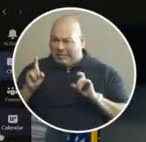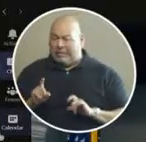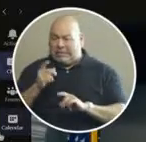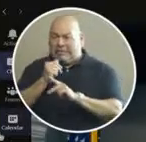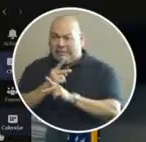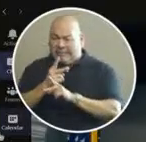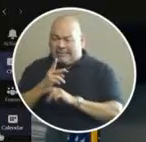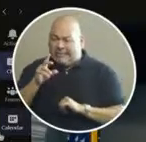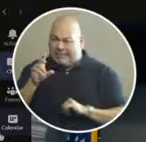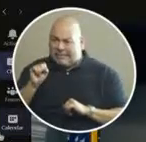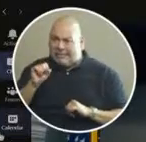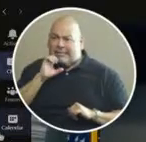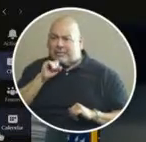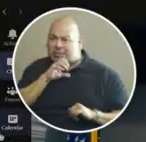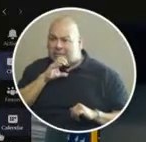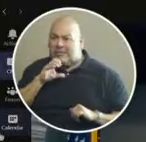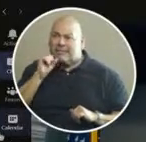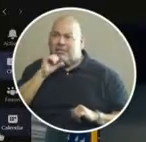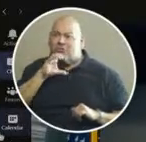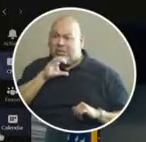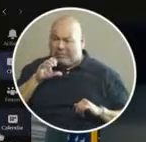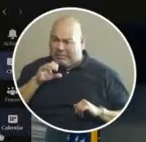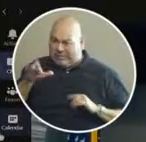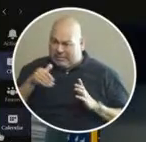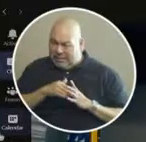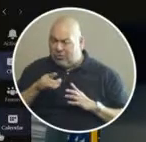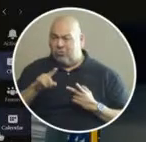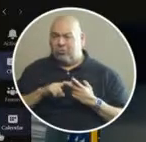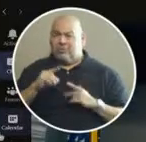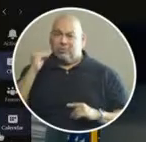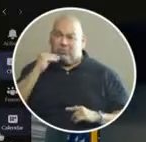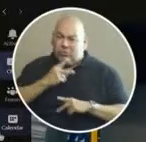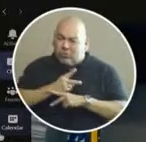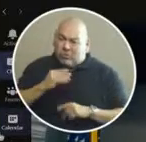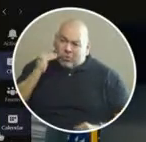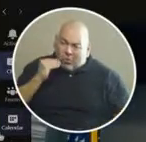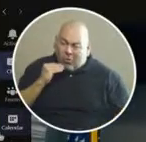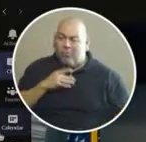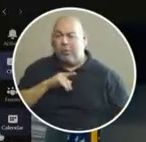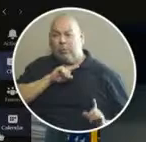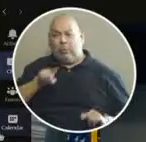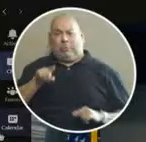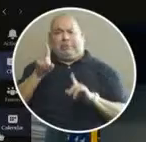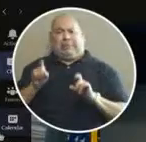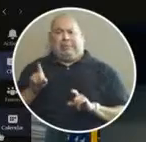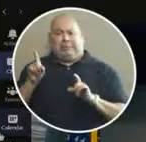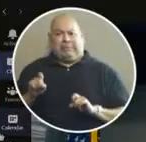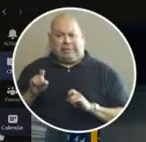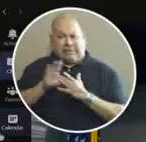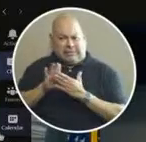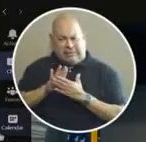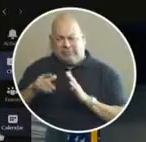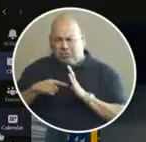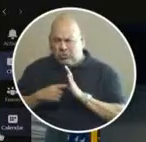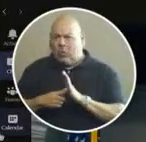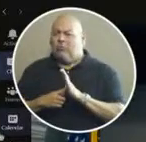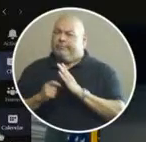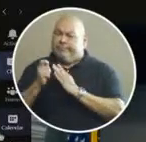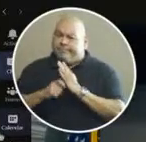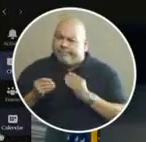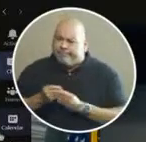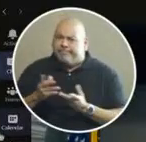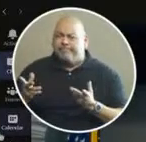hemos proveído de la educación y de otro tipo de asistencia técnica a muchos de estos